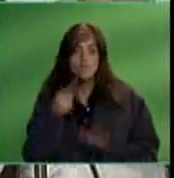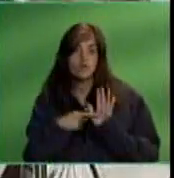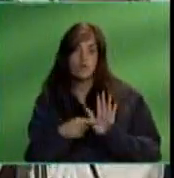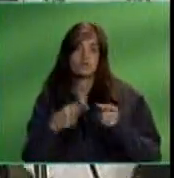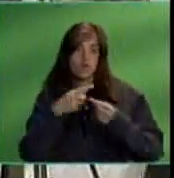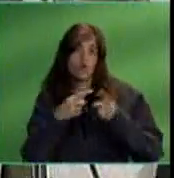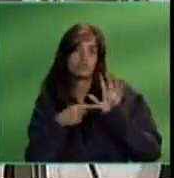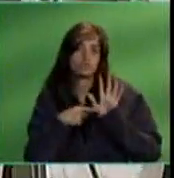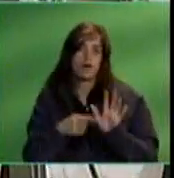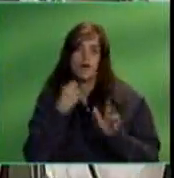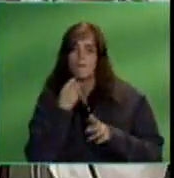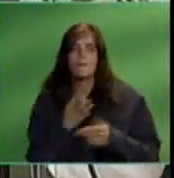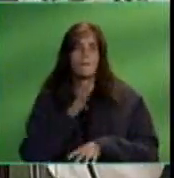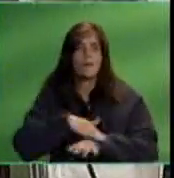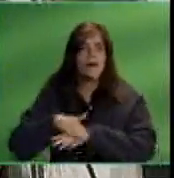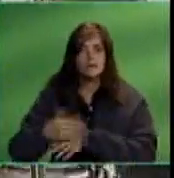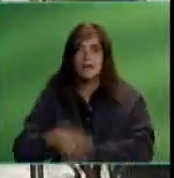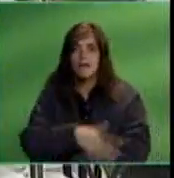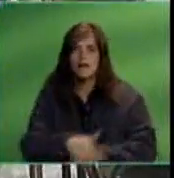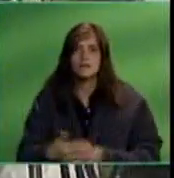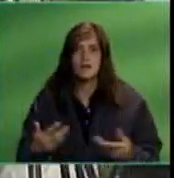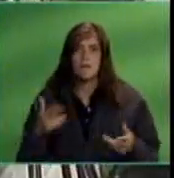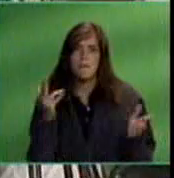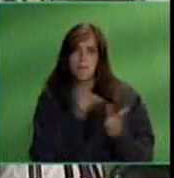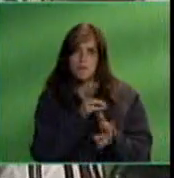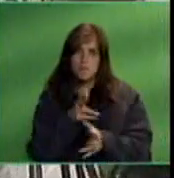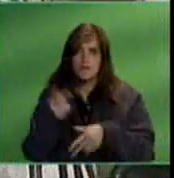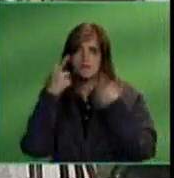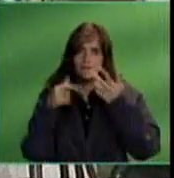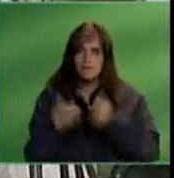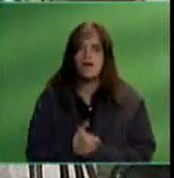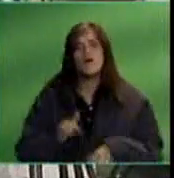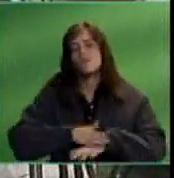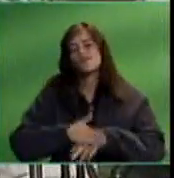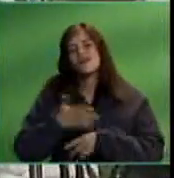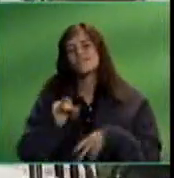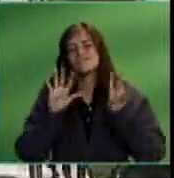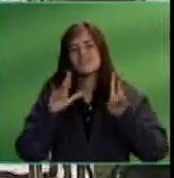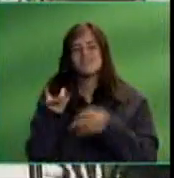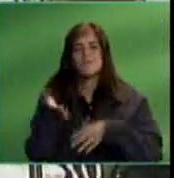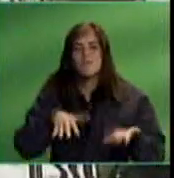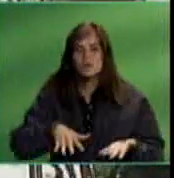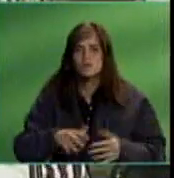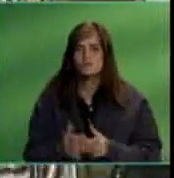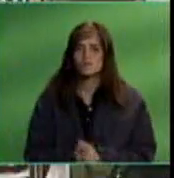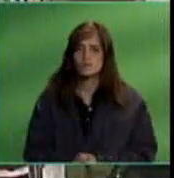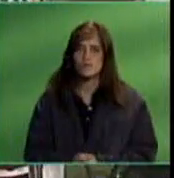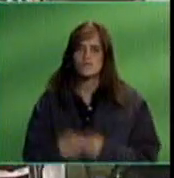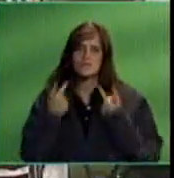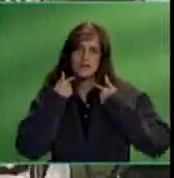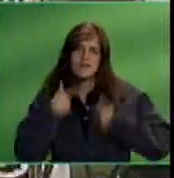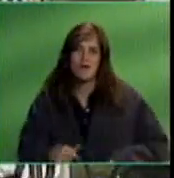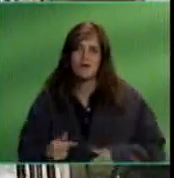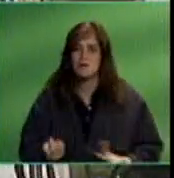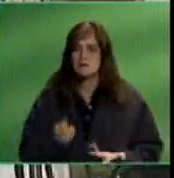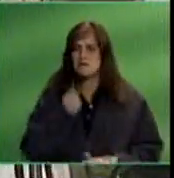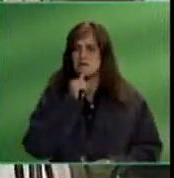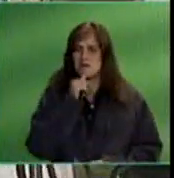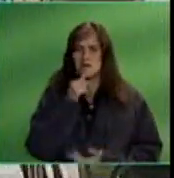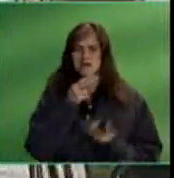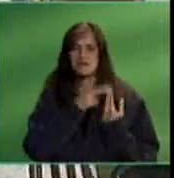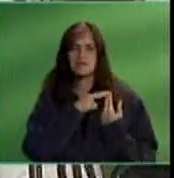miren esto salgan a la calle maten a los chavistas porque hay siete muertos señor perdedor Y quién se hace